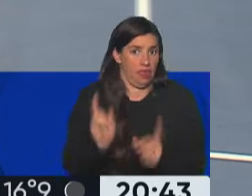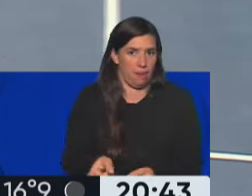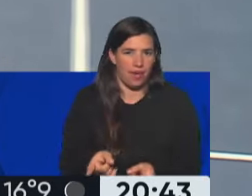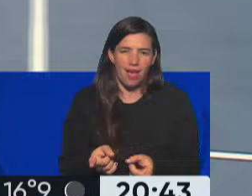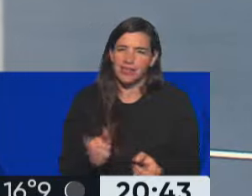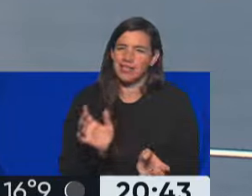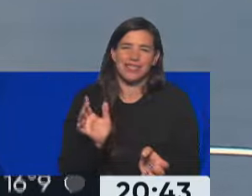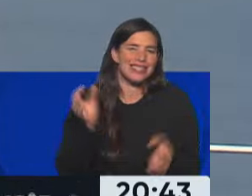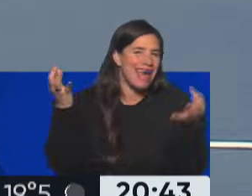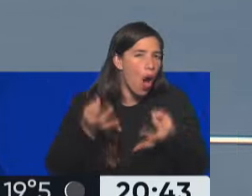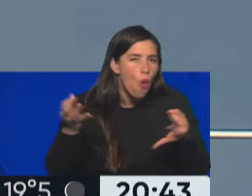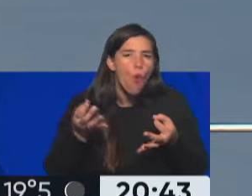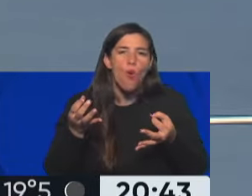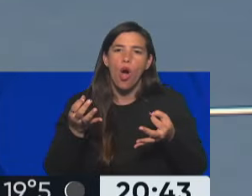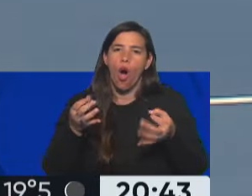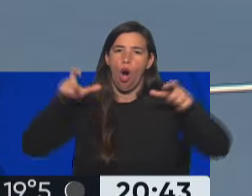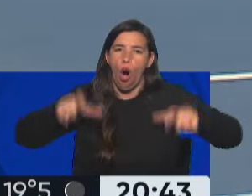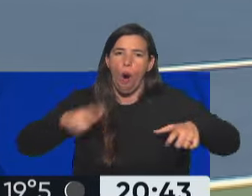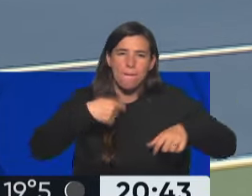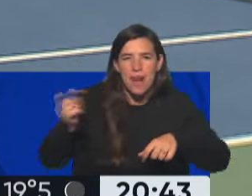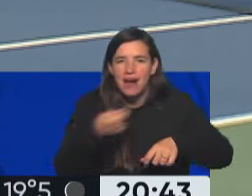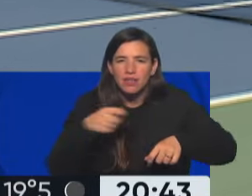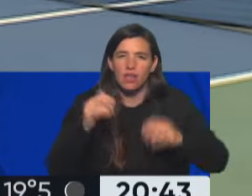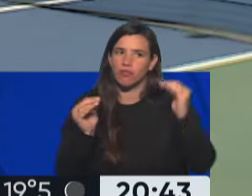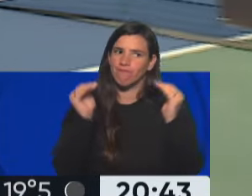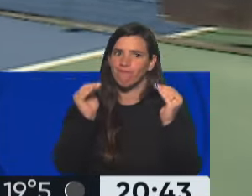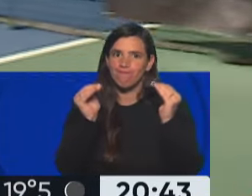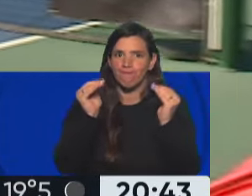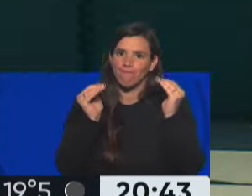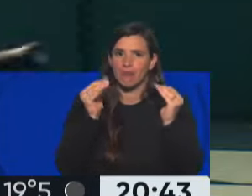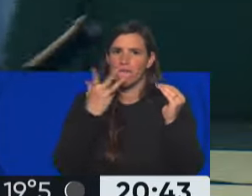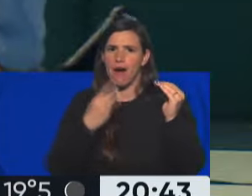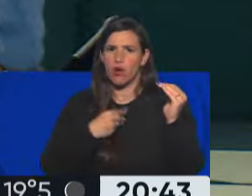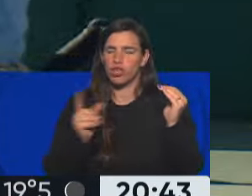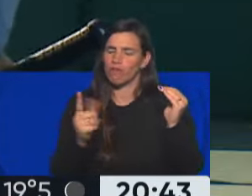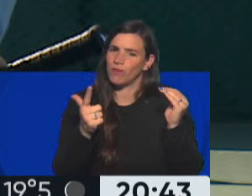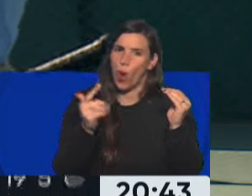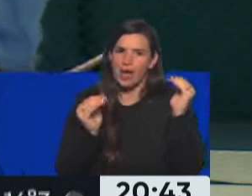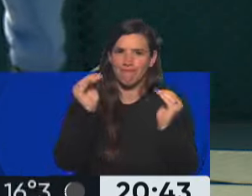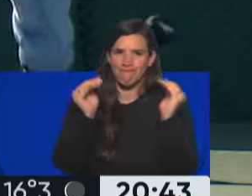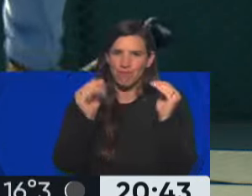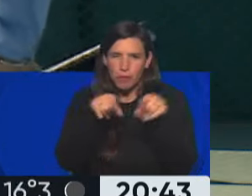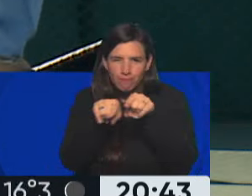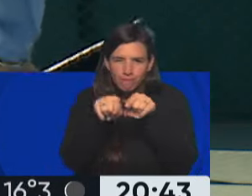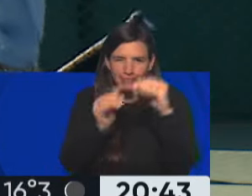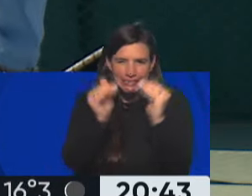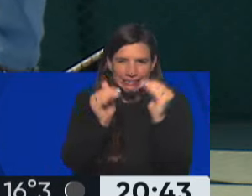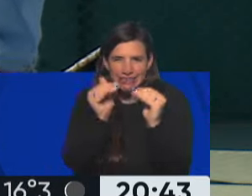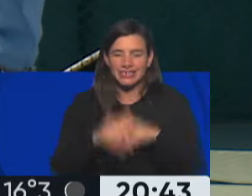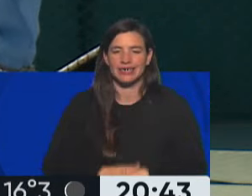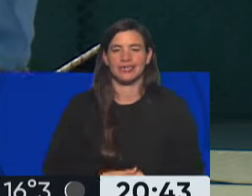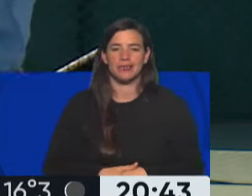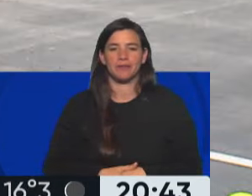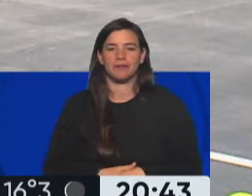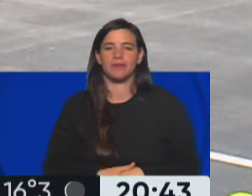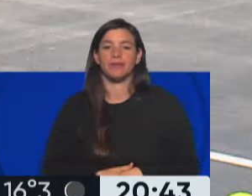No veo un claro favorito, sinceramente, pero creo que va a ser una pelea continua entre todos para ver quién puede pasar. Para nosotros siempre fue un sueño